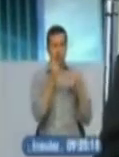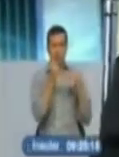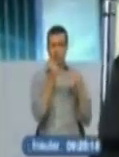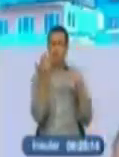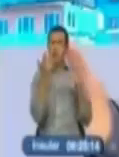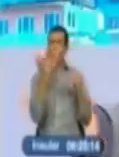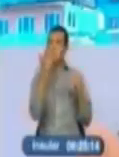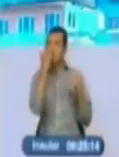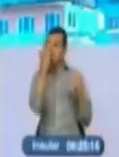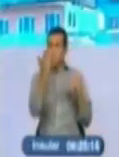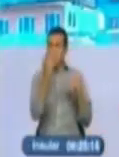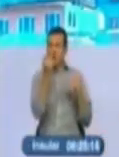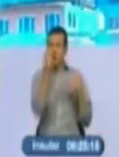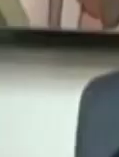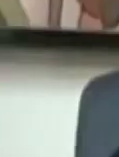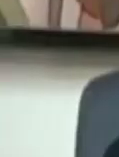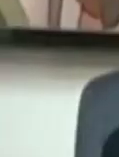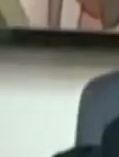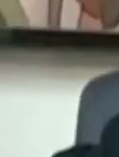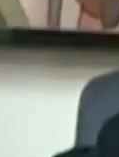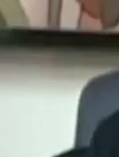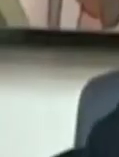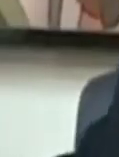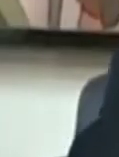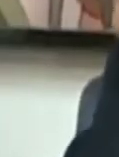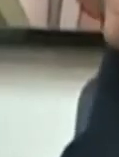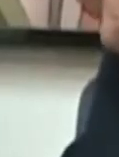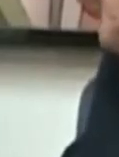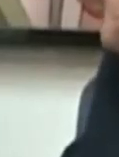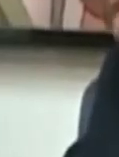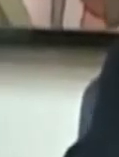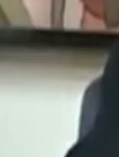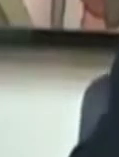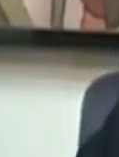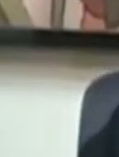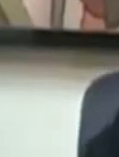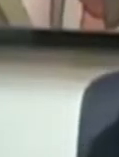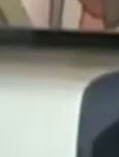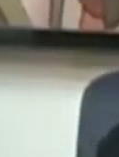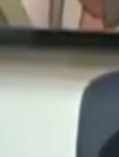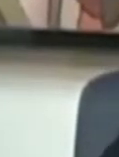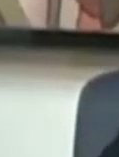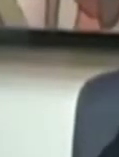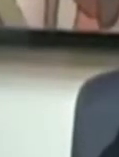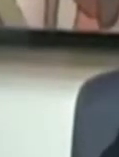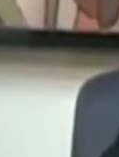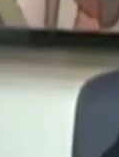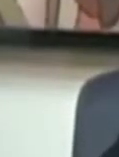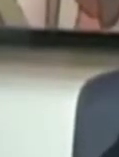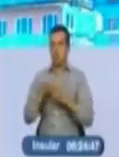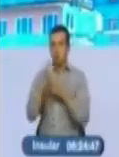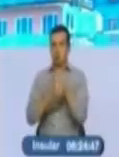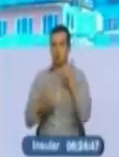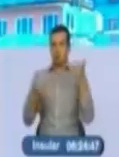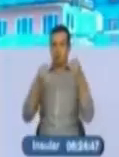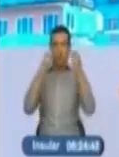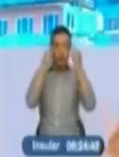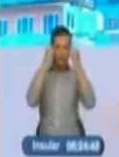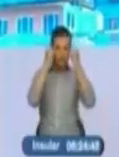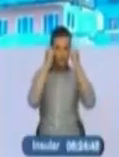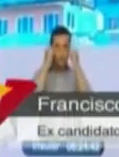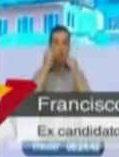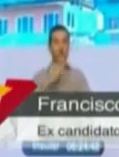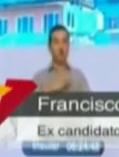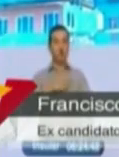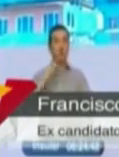TV, señaló que sería un error si Lasso, en caso de llegar a la presidencia, suprime el impuesto a la salida de divisas. Yo